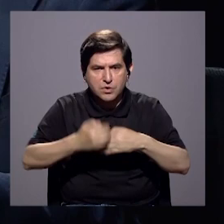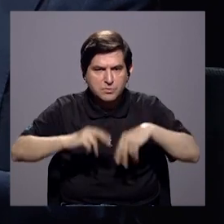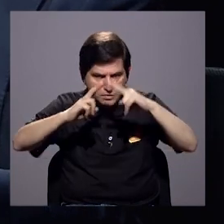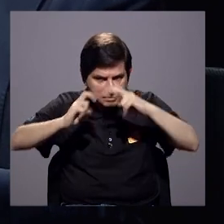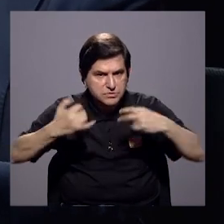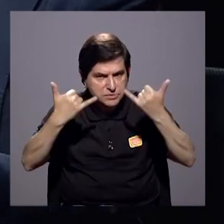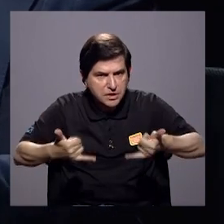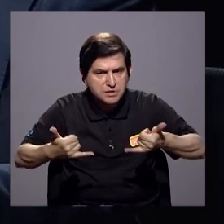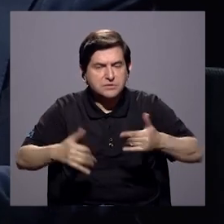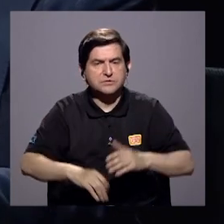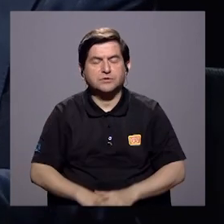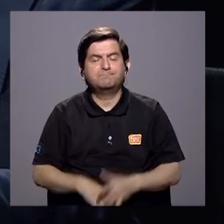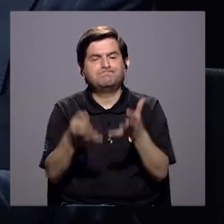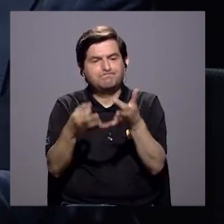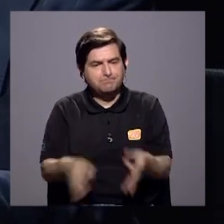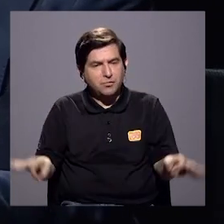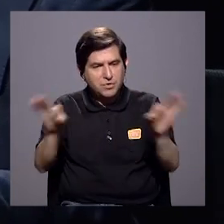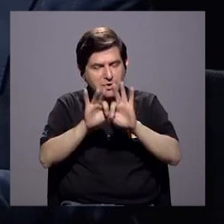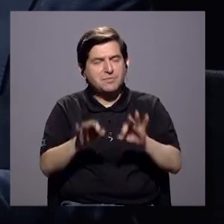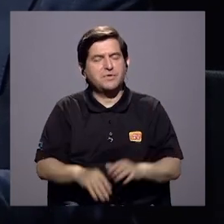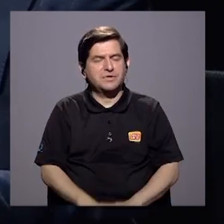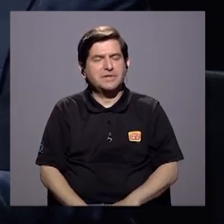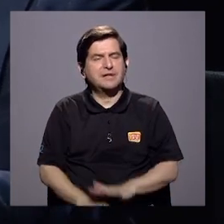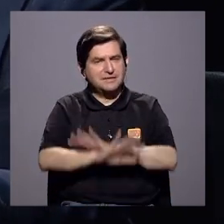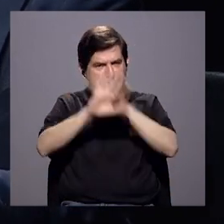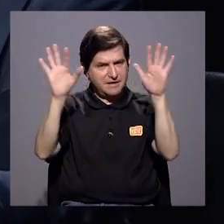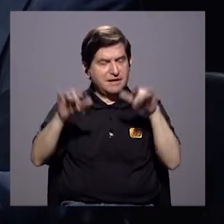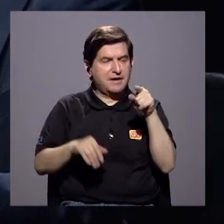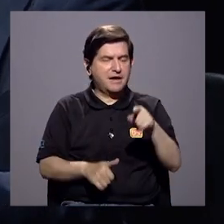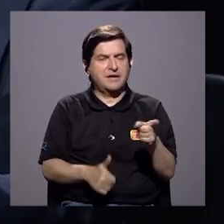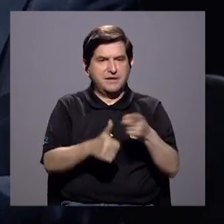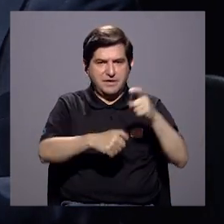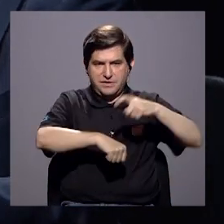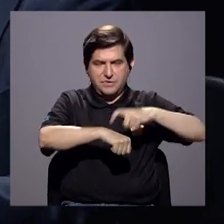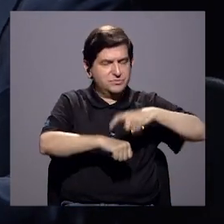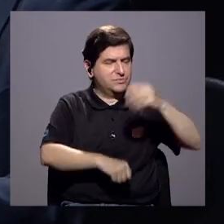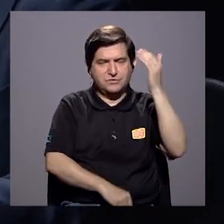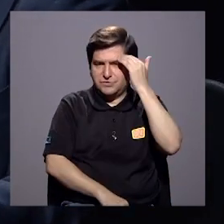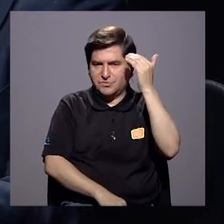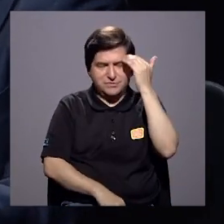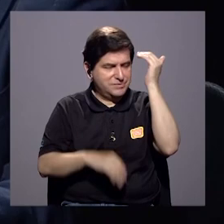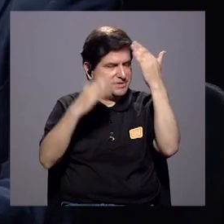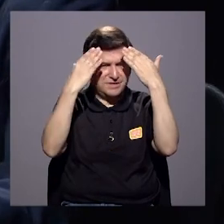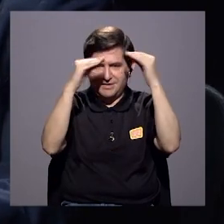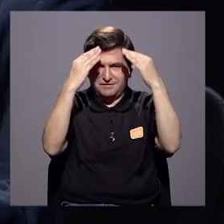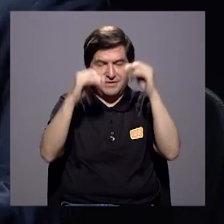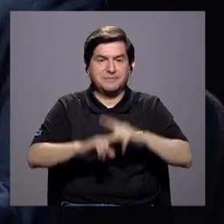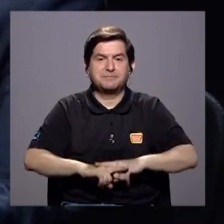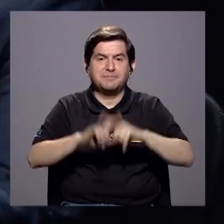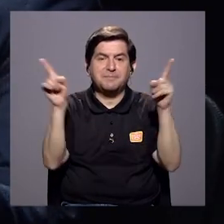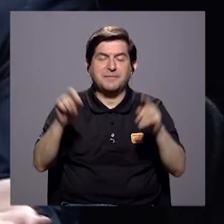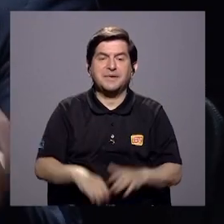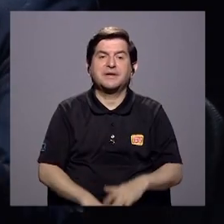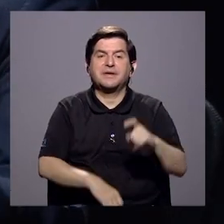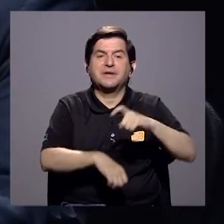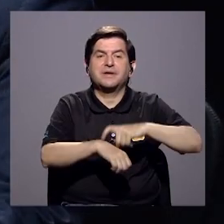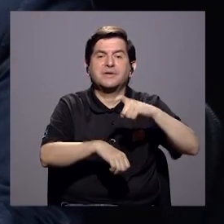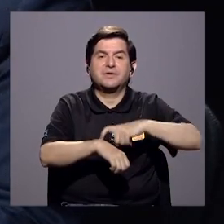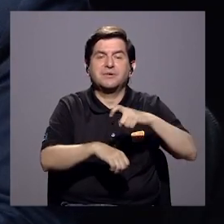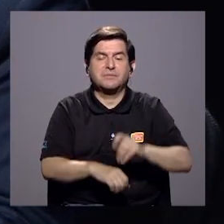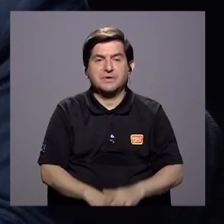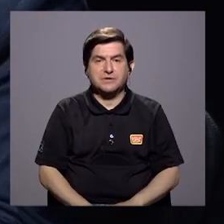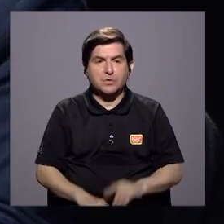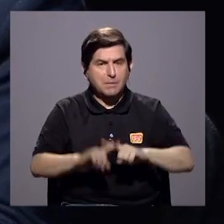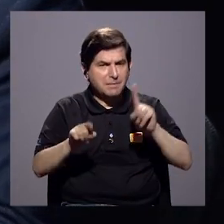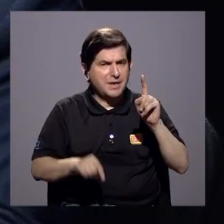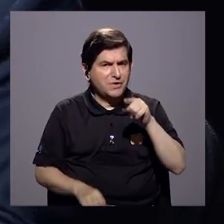bueno es importante hacer la salvedad que ellos en principio no sabían de la información sin embargo es en el momento cuando se han de